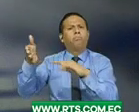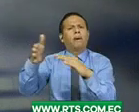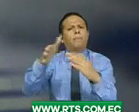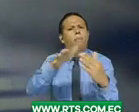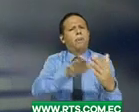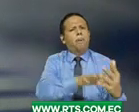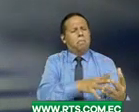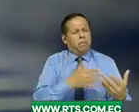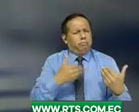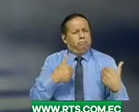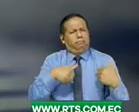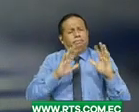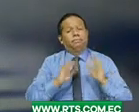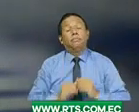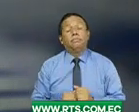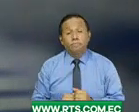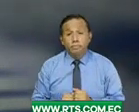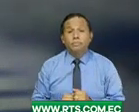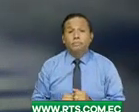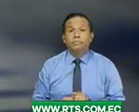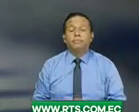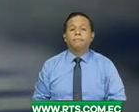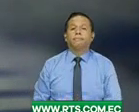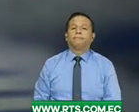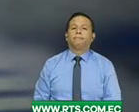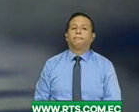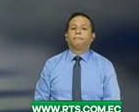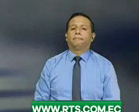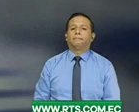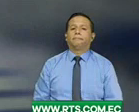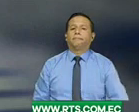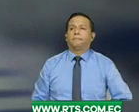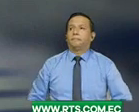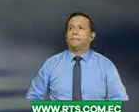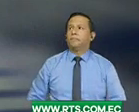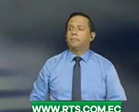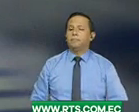En Quito informó Iván Casamen.